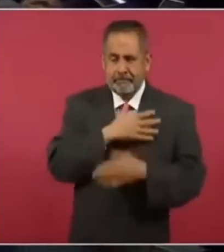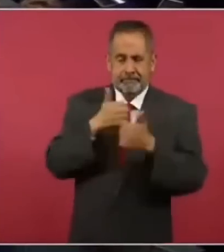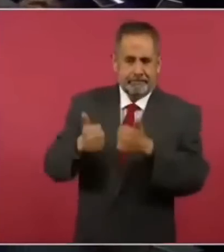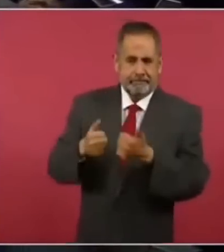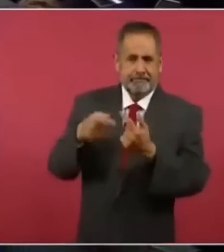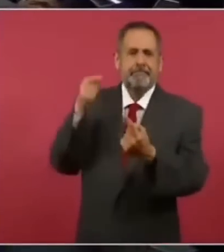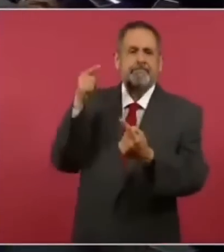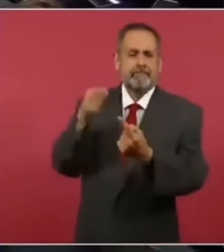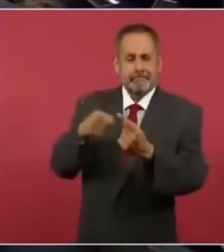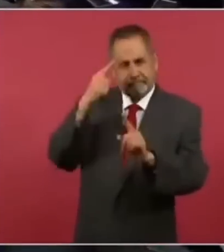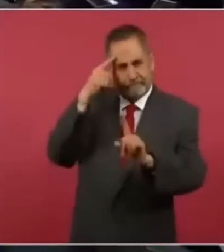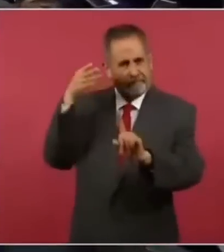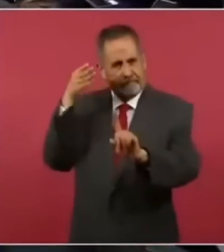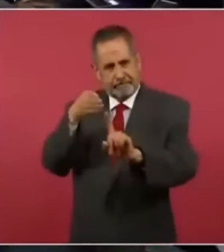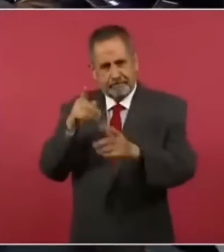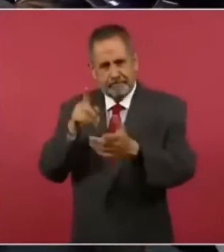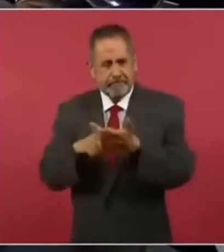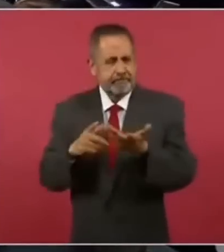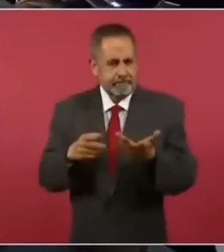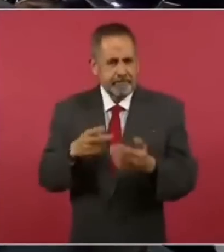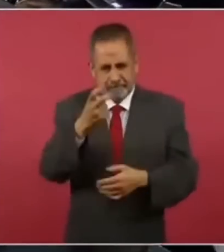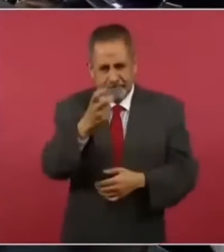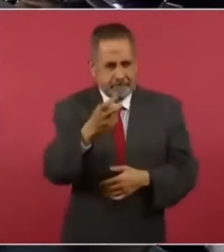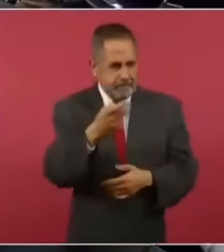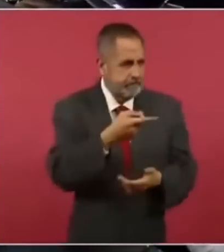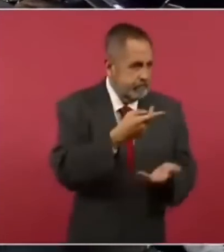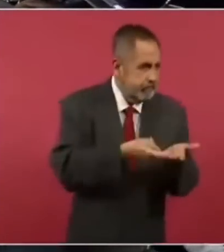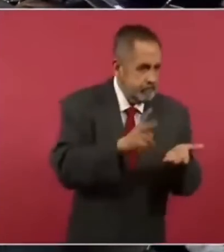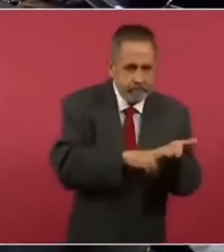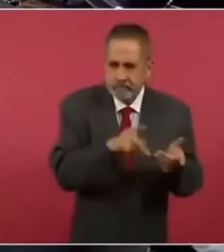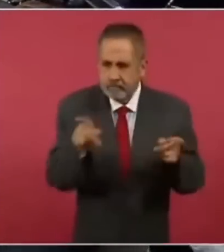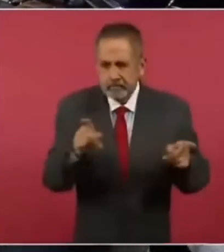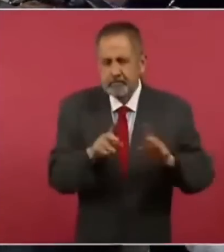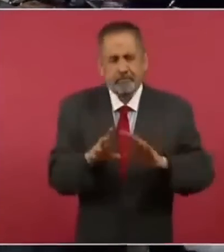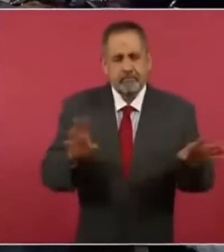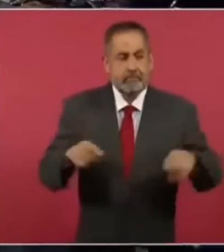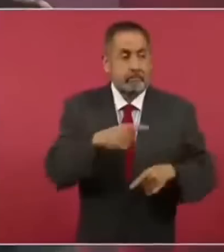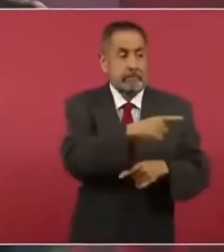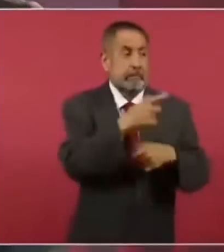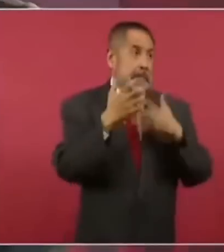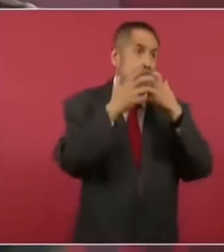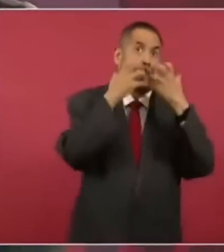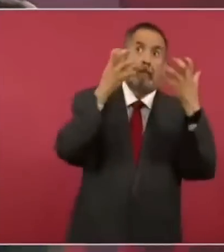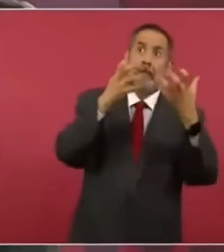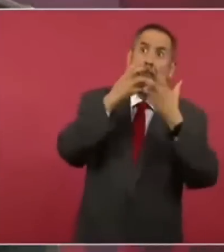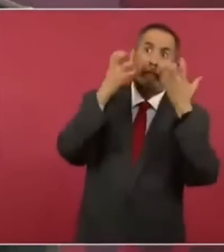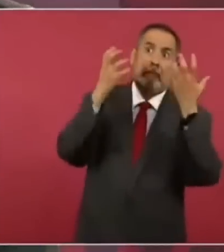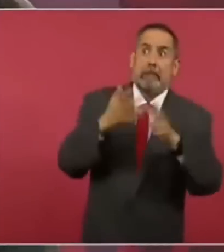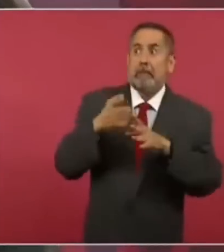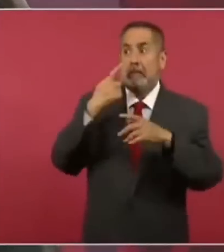es con este propósito, para no tener duplicidades y todo, un escándalo.